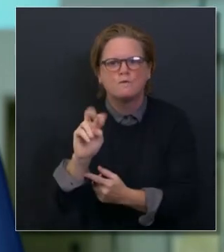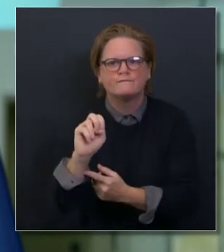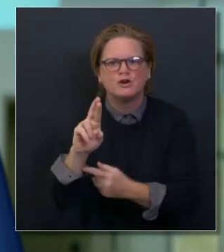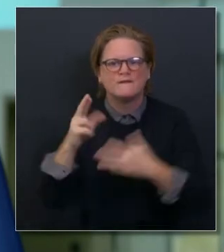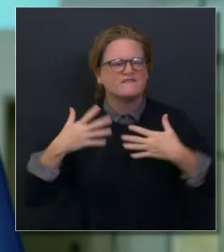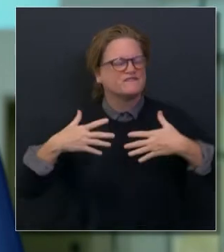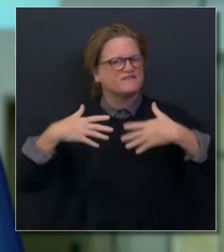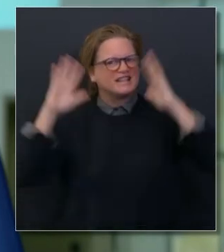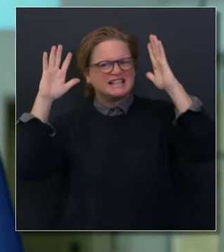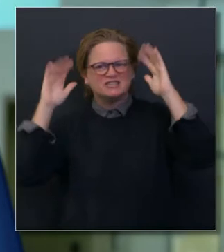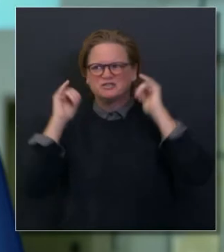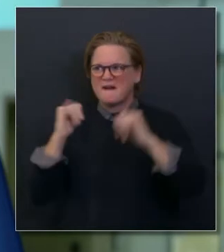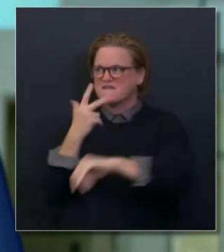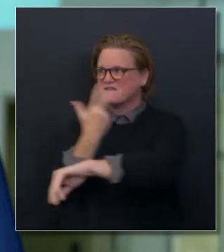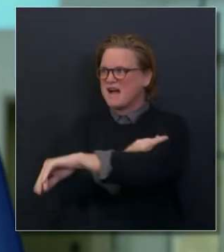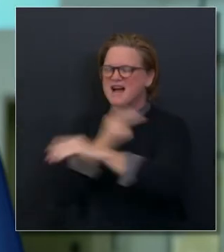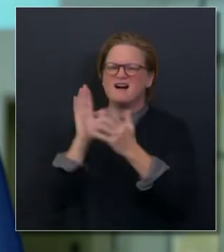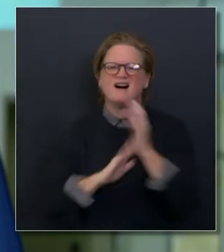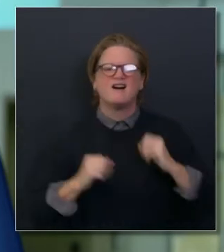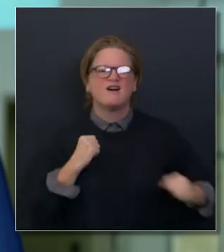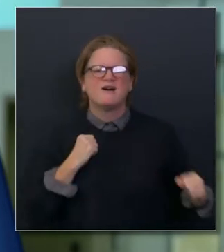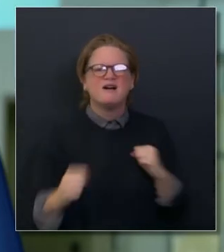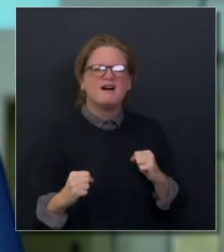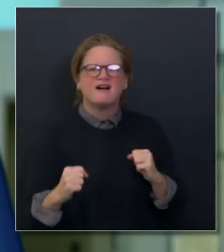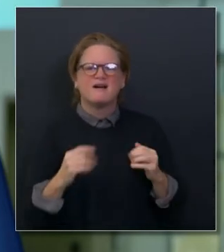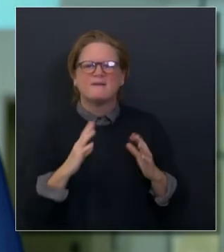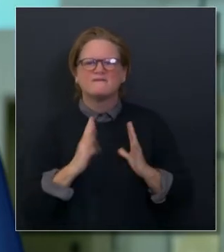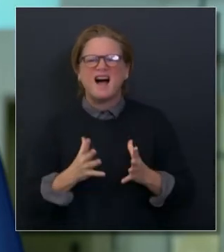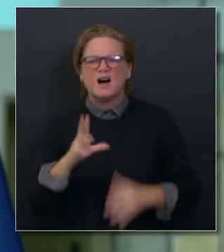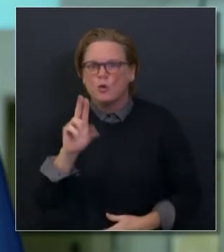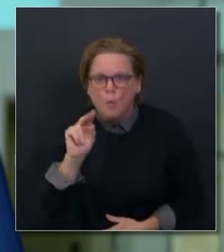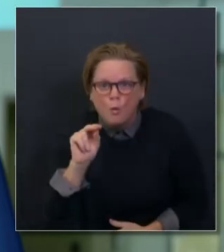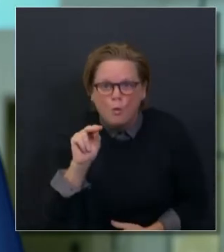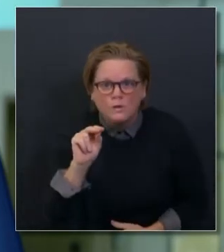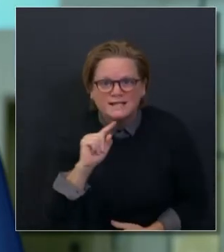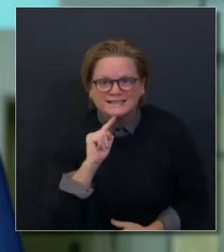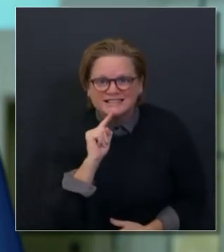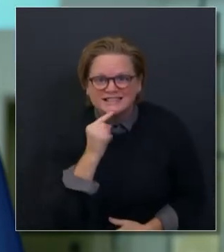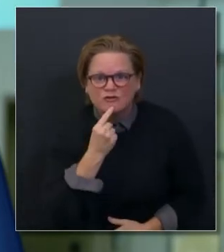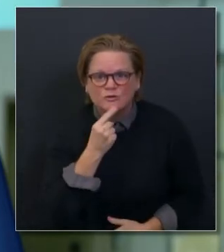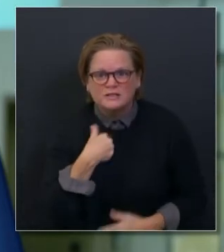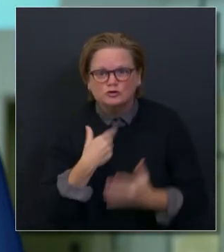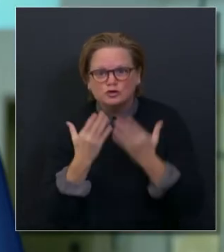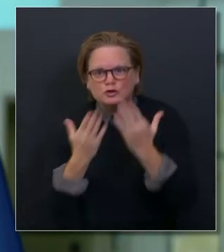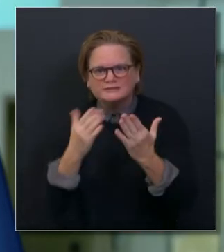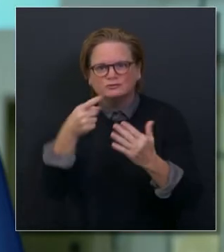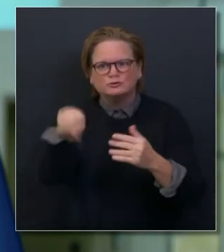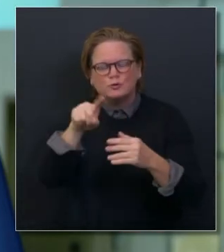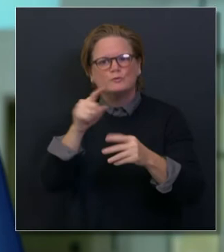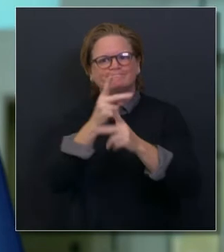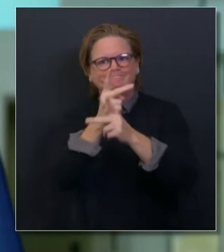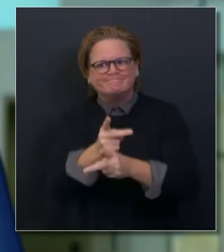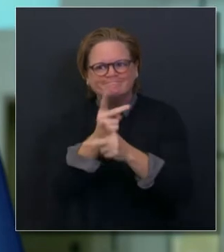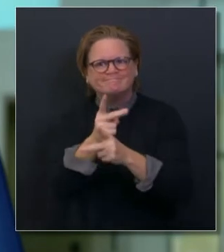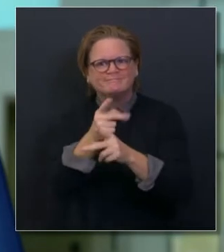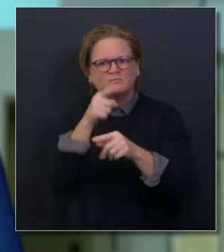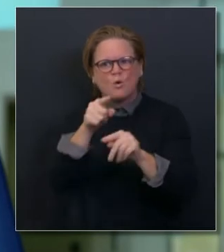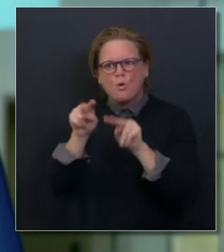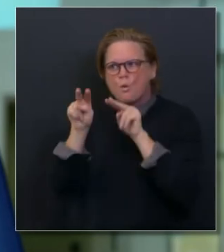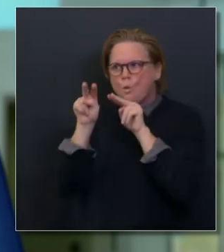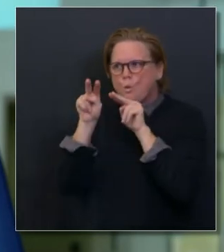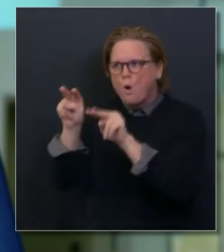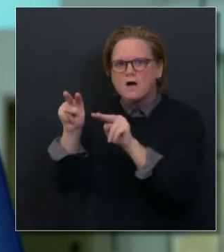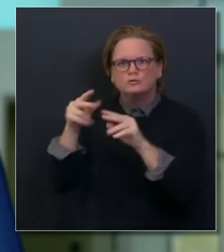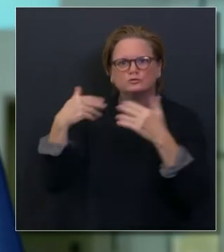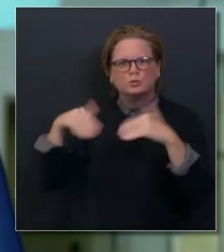que, por favor, sean conscientes y sean responsables. Les voy a mostrar un anuncio